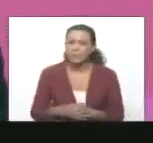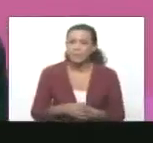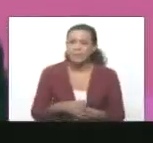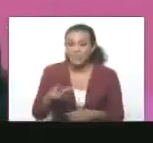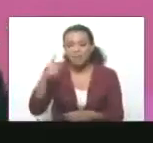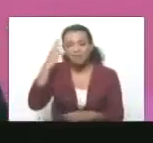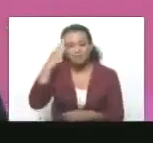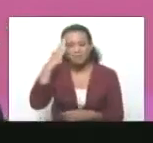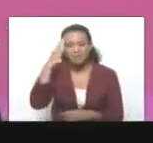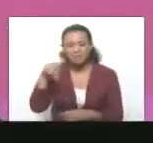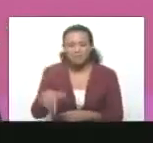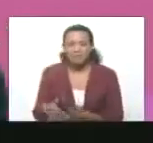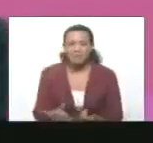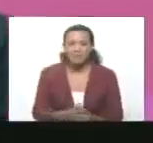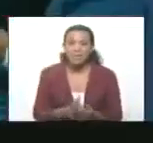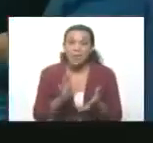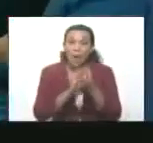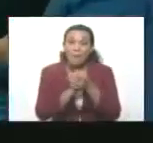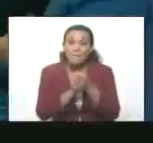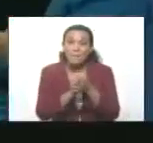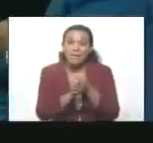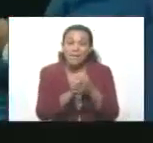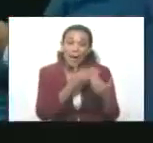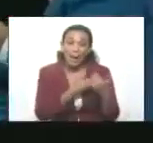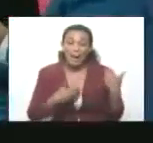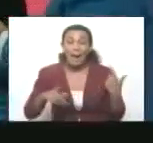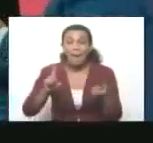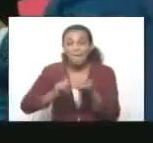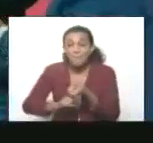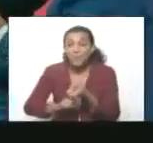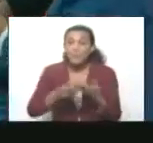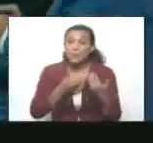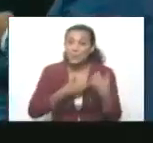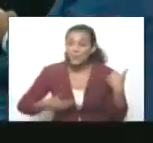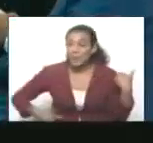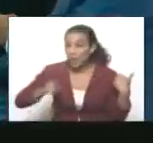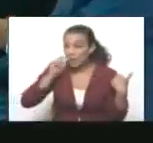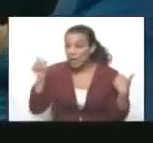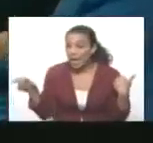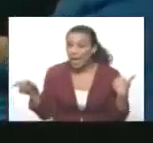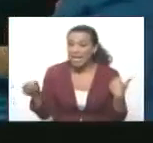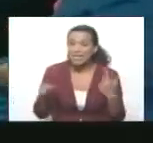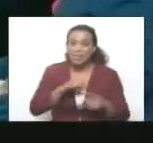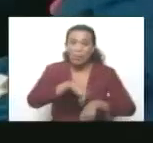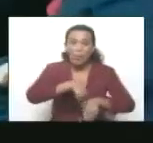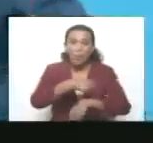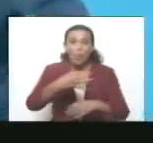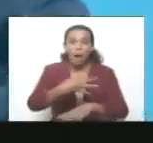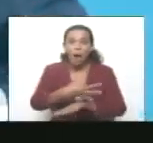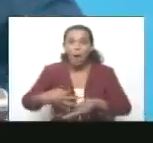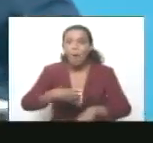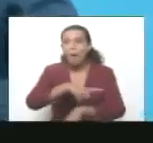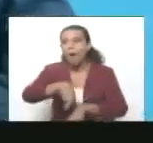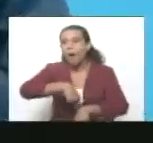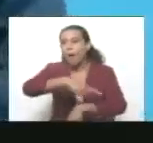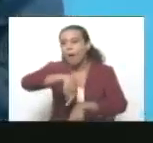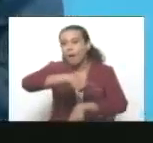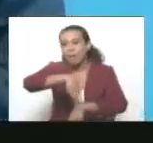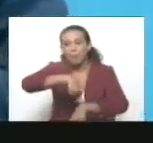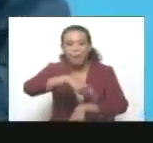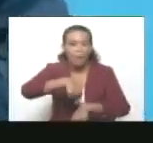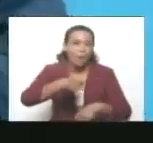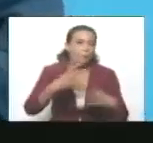estamos aquí. Y les saludo. Es gran amiga de Silvia. Cuando hemos visitado, ellas pasan 8 o 9 horas conversando,